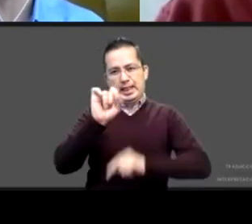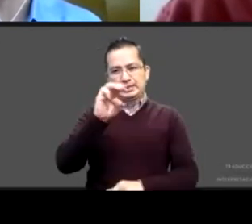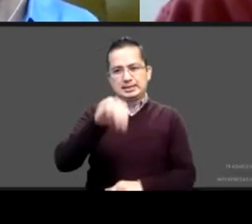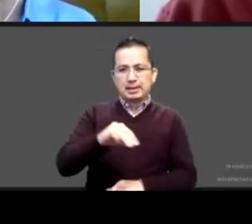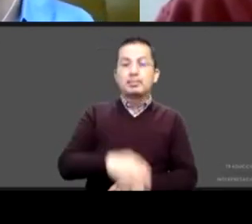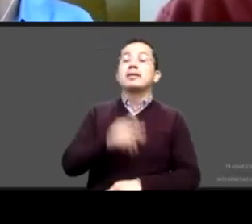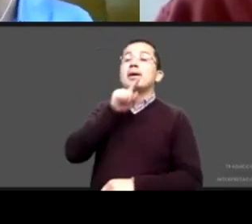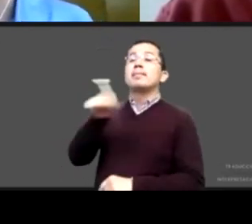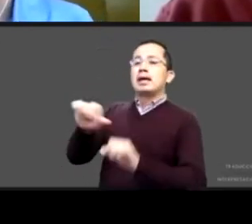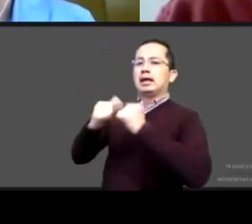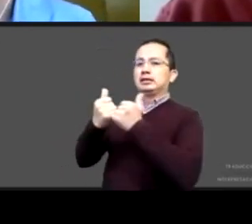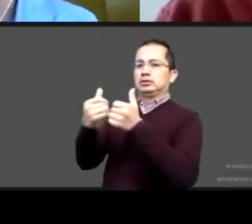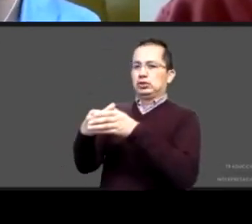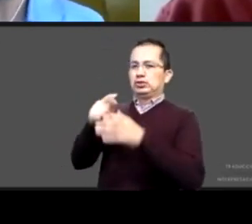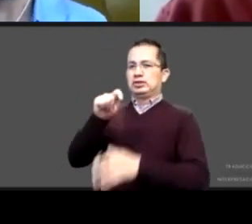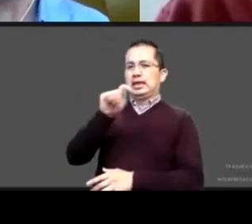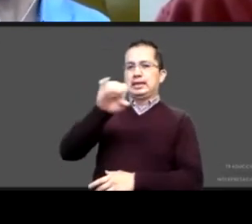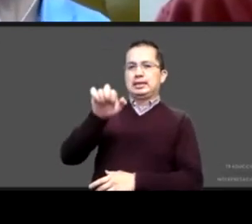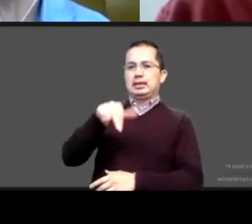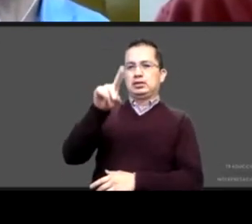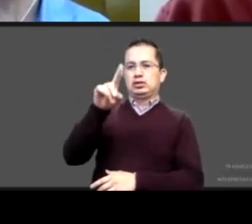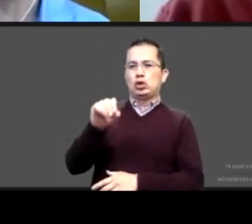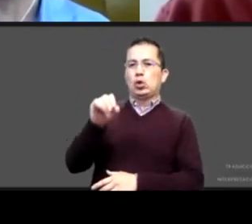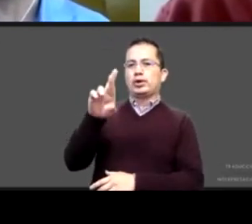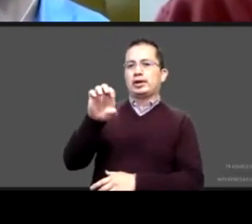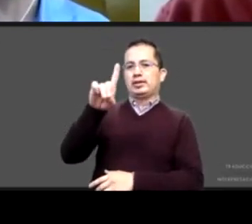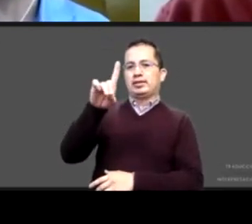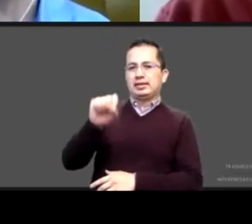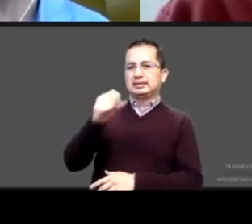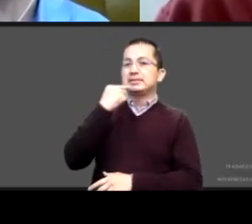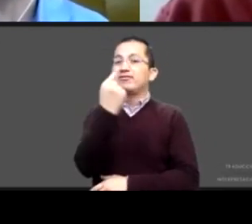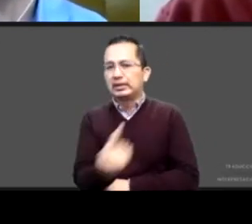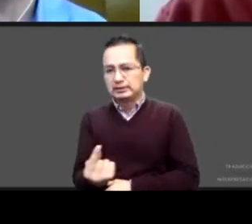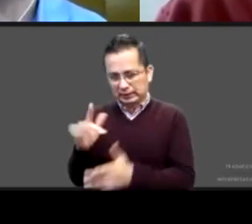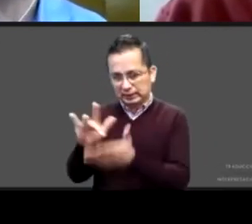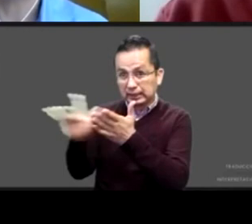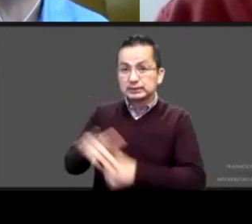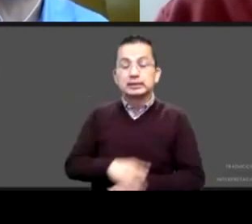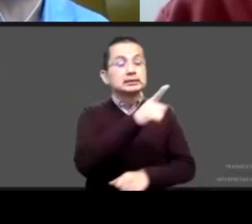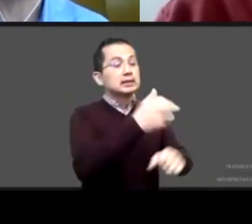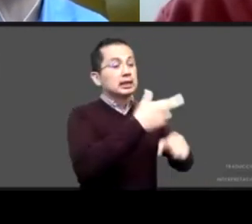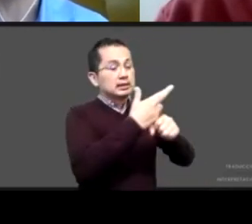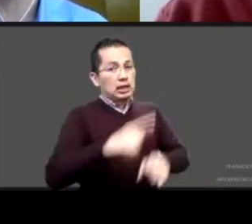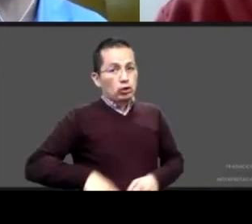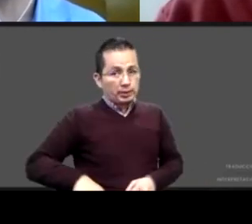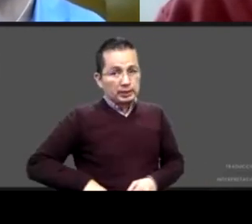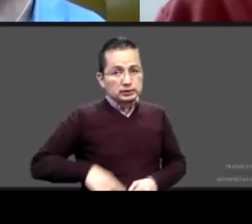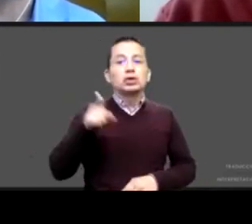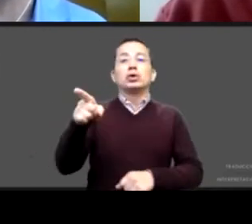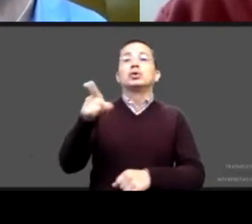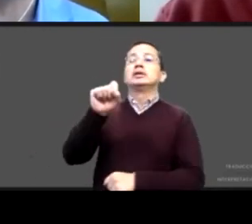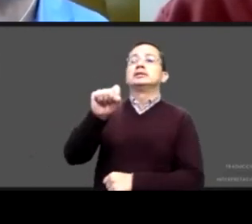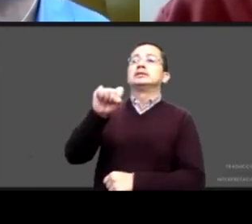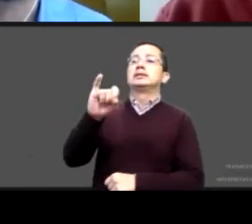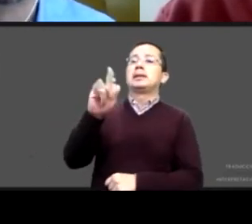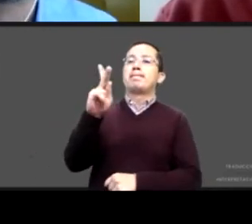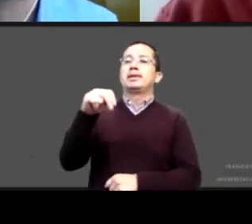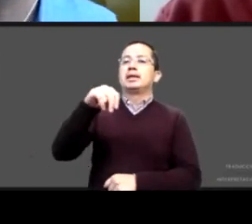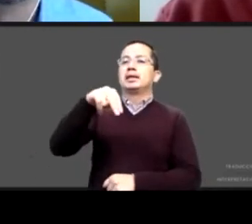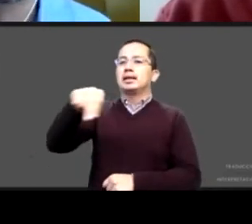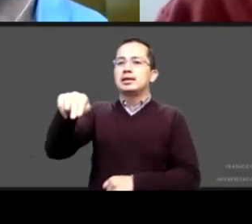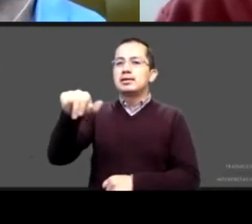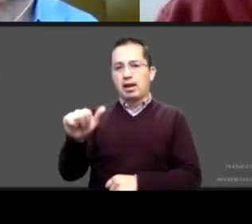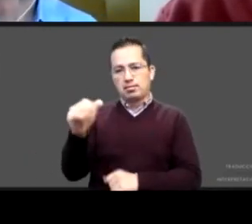Tejiendo Redes Infancia, a la Secretaría de Gobernación, al Sistema de Protección de Niñas y Adolescentes